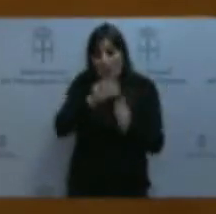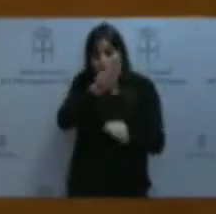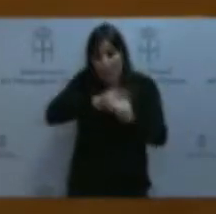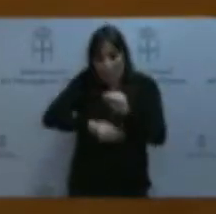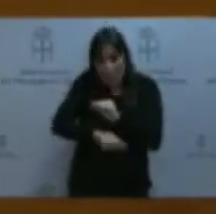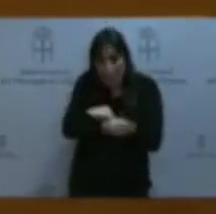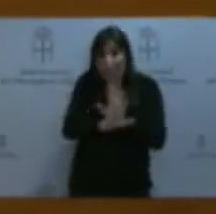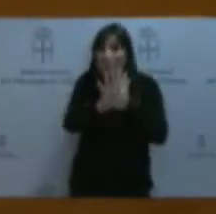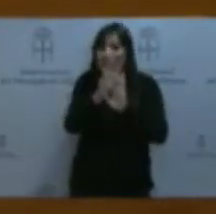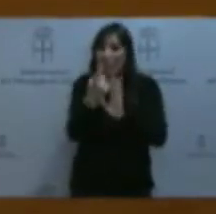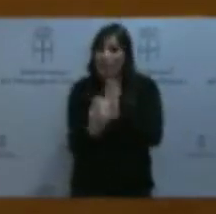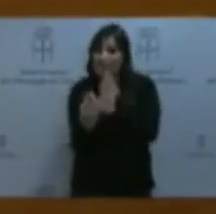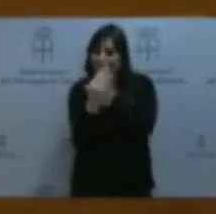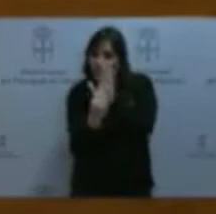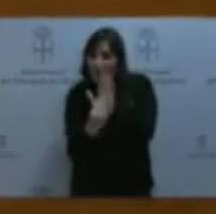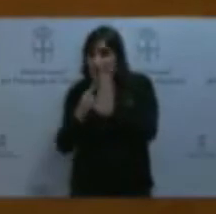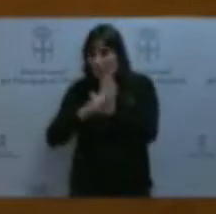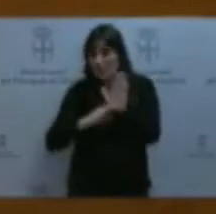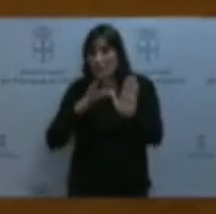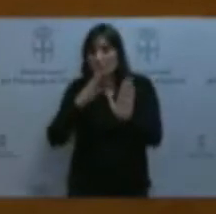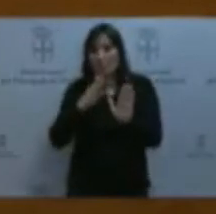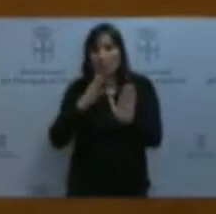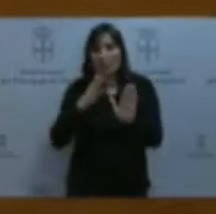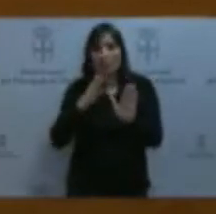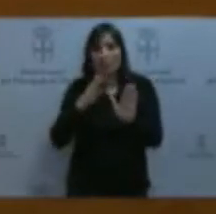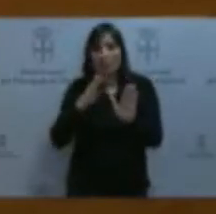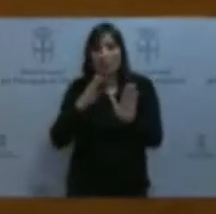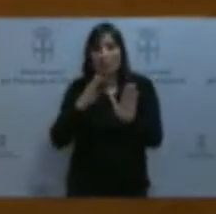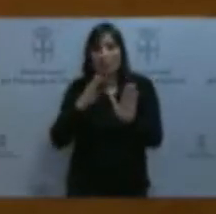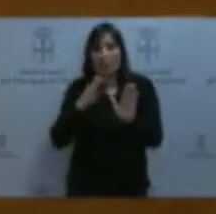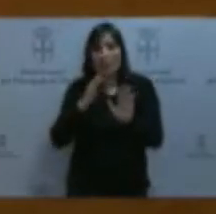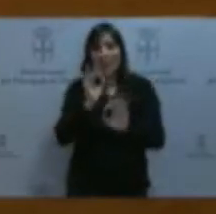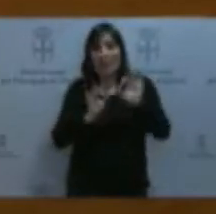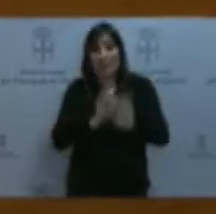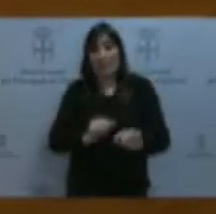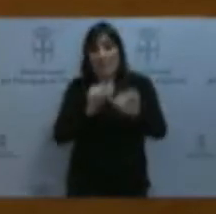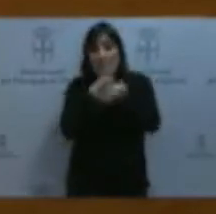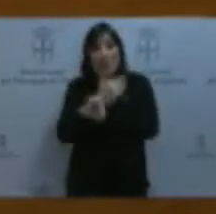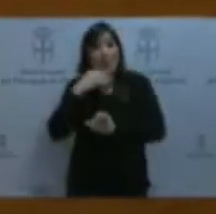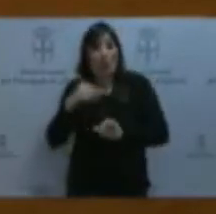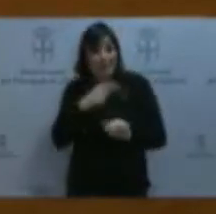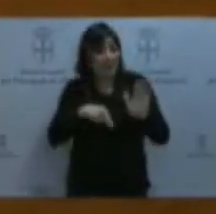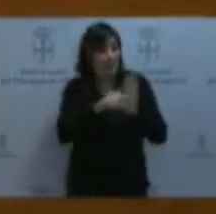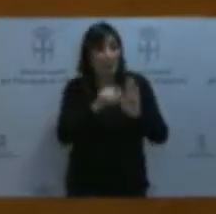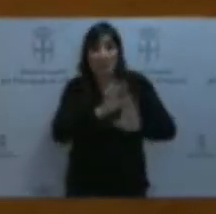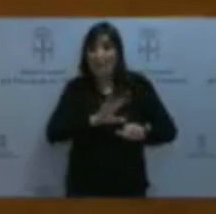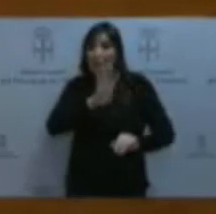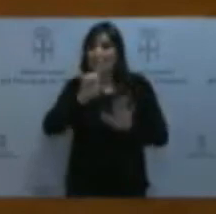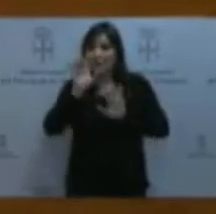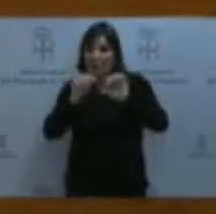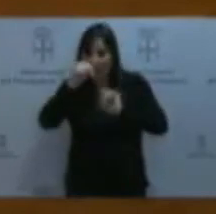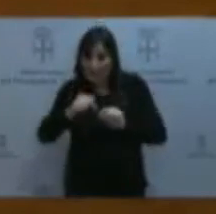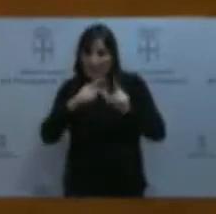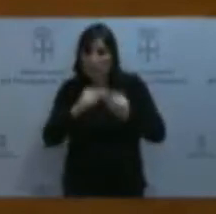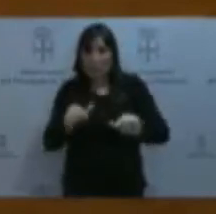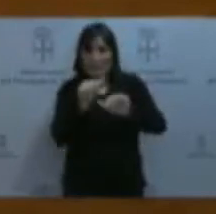reducir el elevado índice de desempleo en los jóvenes, un 46% en Asturias, que son los trabajadores